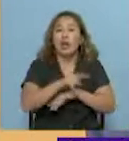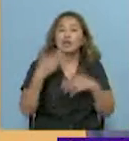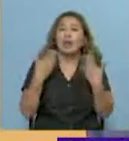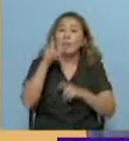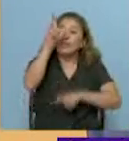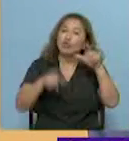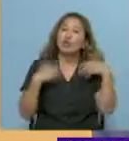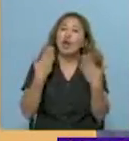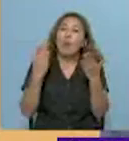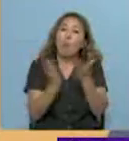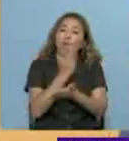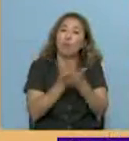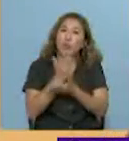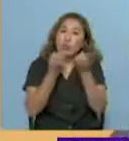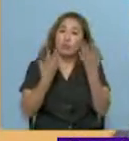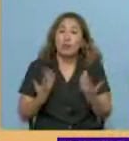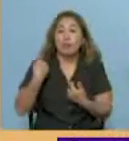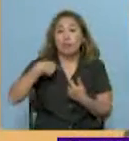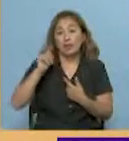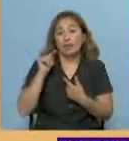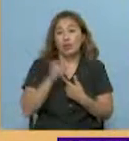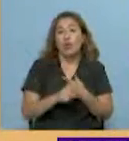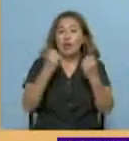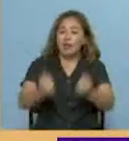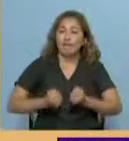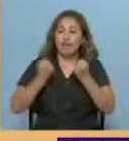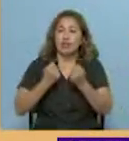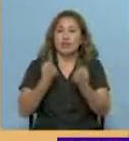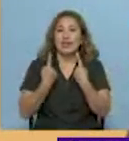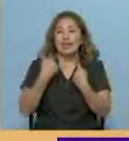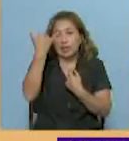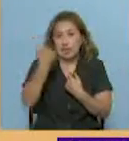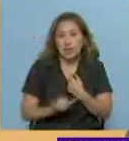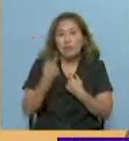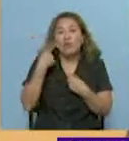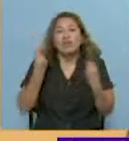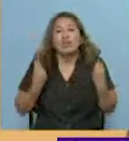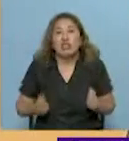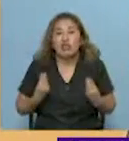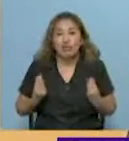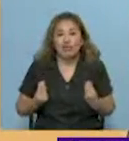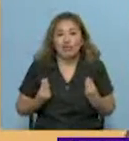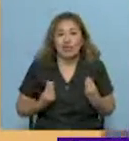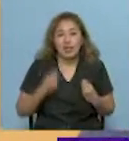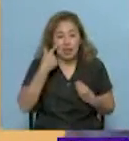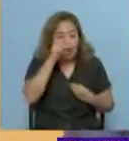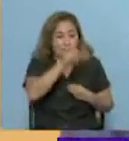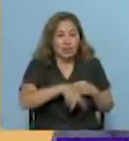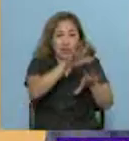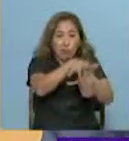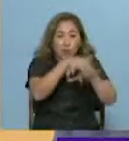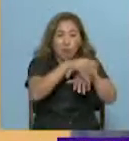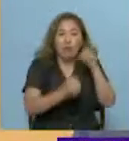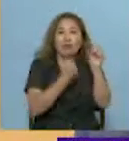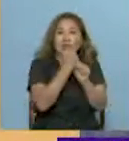producto le vaya bien pero bueno para esto la fuerza realmente que la tenemos proviene precisamente del eje los productores que a pesar